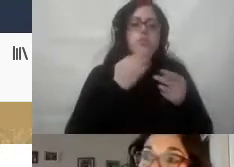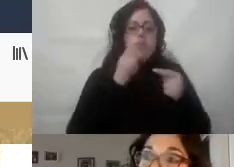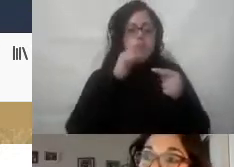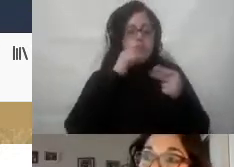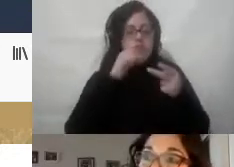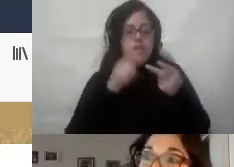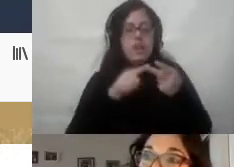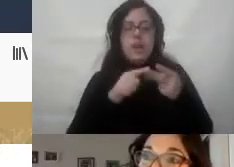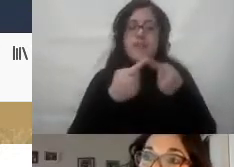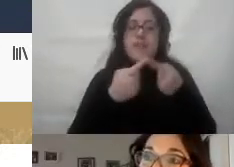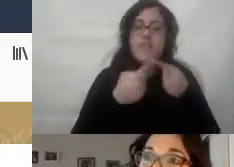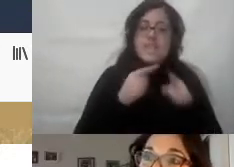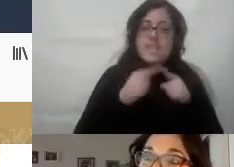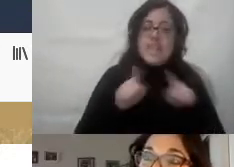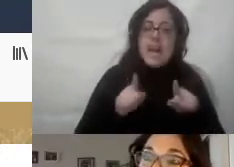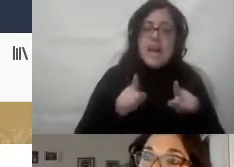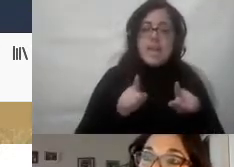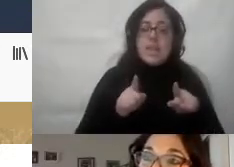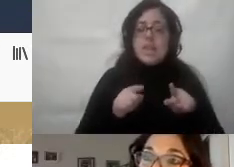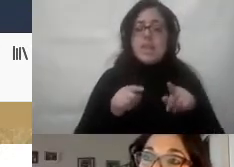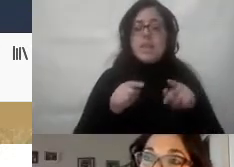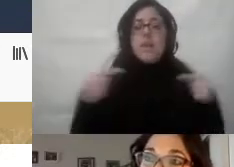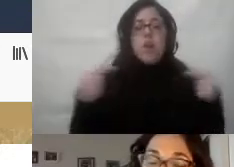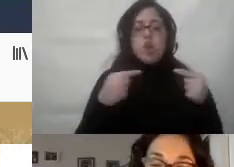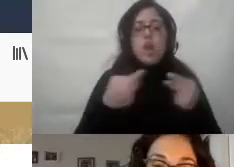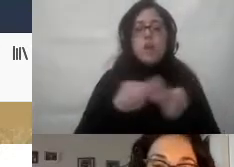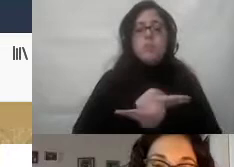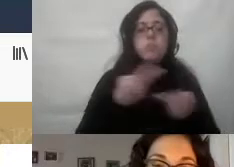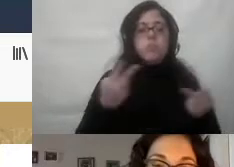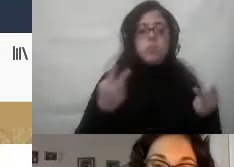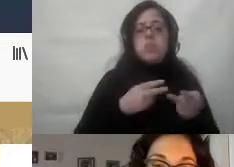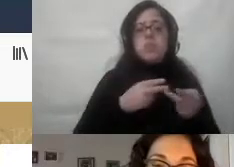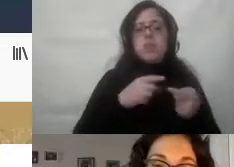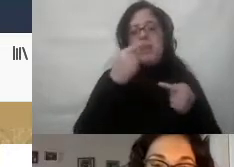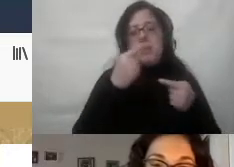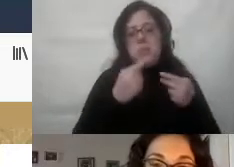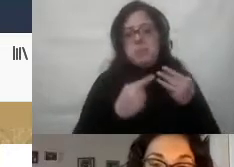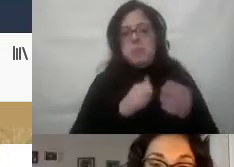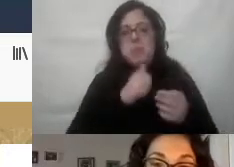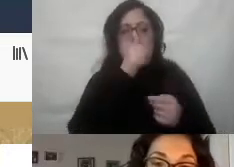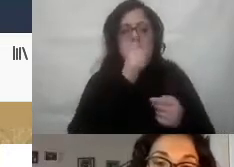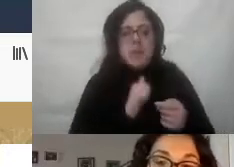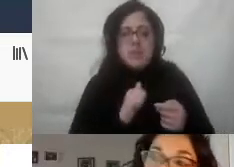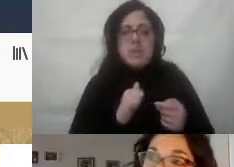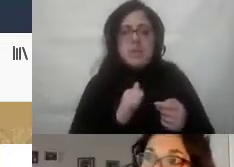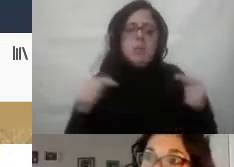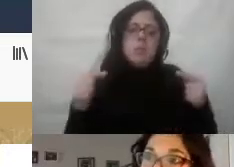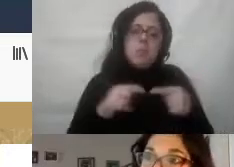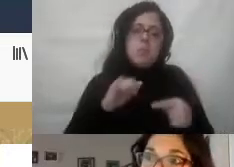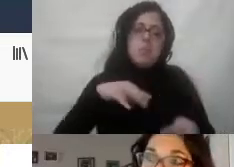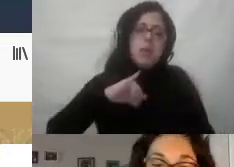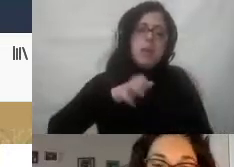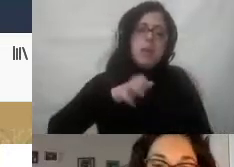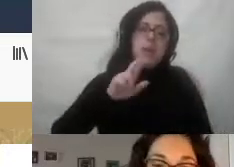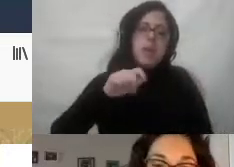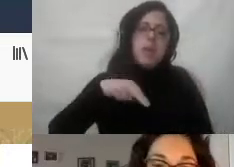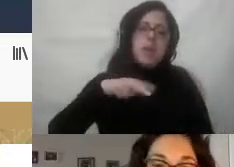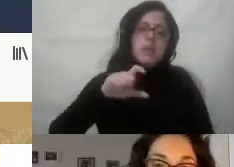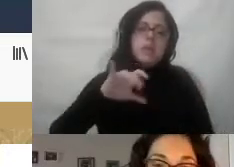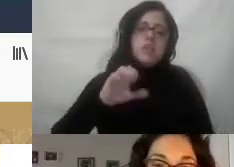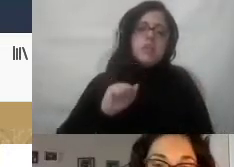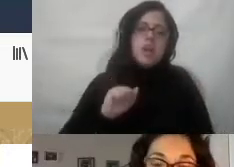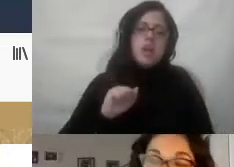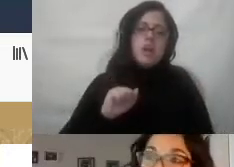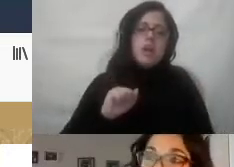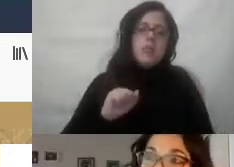publicidad, privacidad versus seguridad, privacidad versus injerencia en propiedad privada. Y bueno, puedo seguir hablando